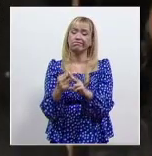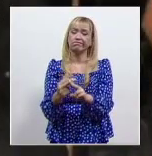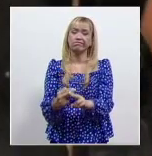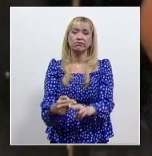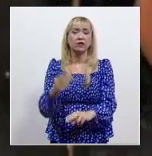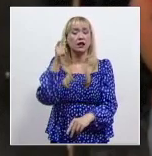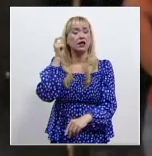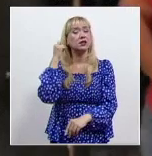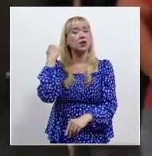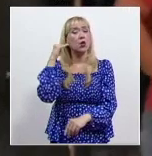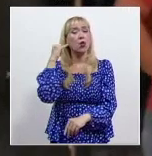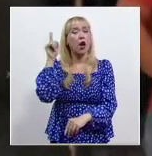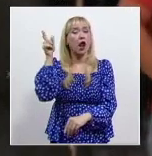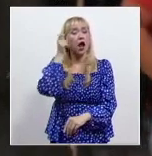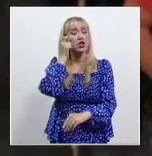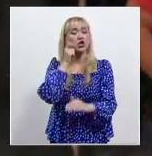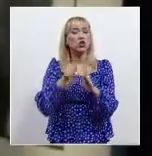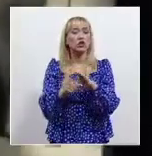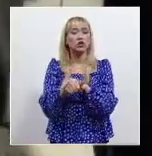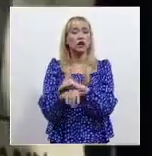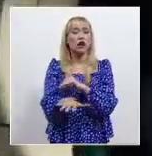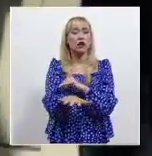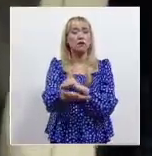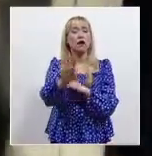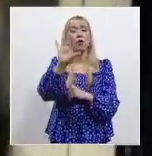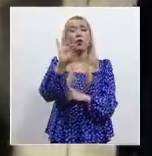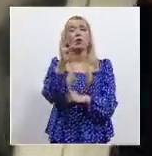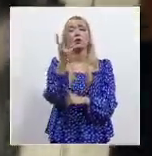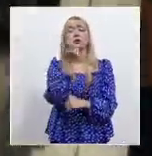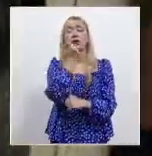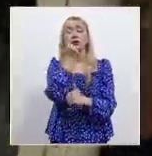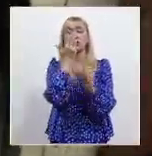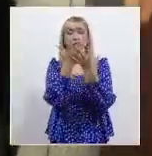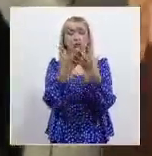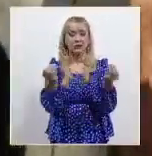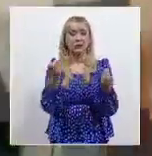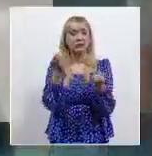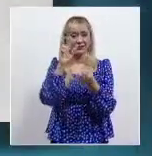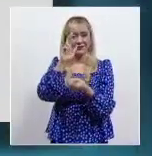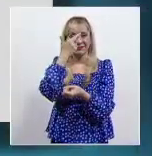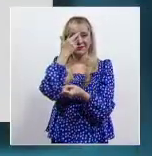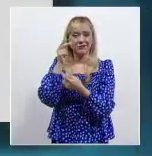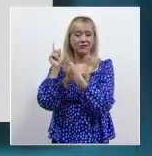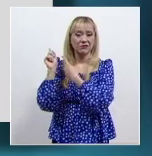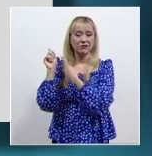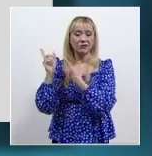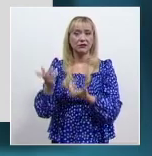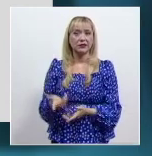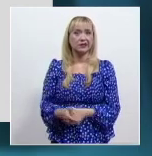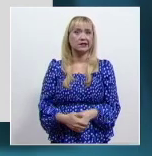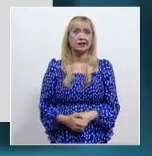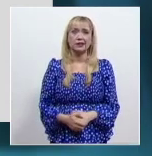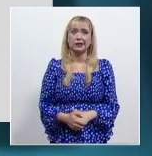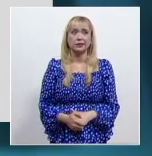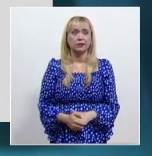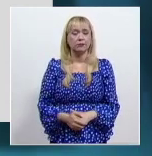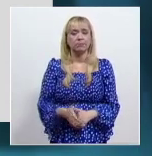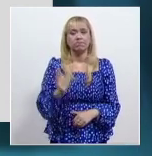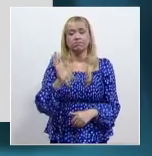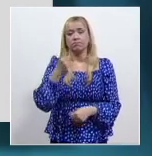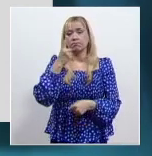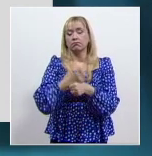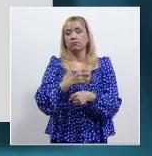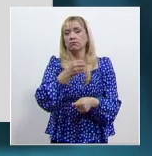caso Iguala, que dejó como saldo la desaparición de 43 estudiantes de la normal de Ayotzinapa. Sobre este asunto, el primer